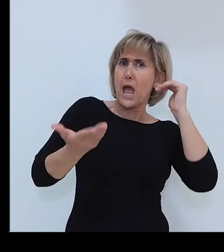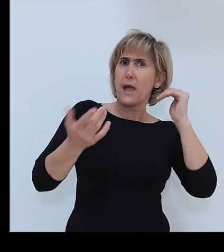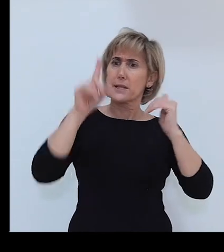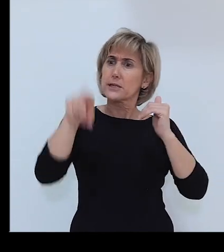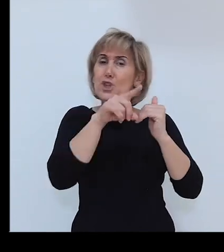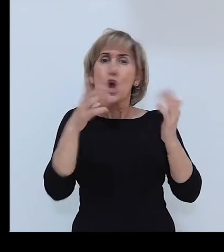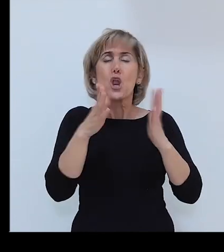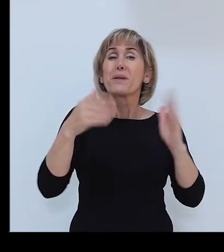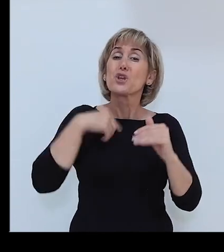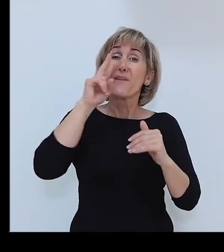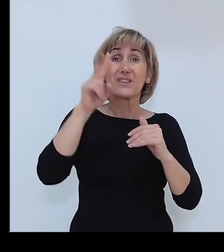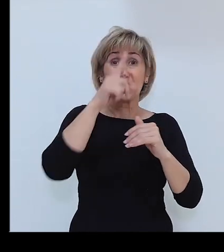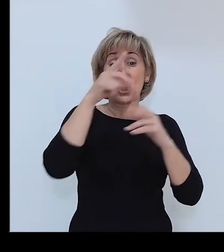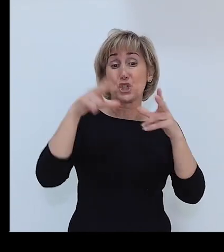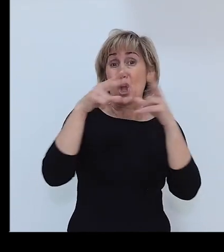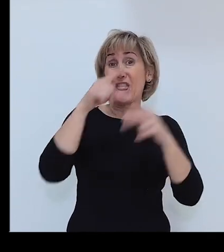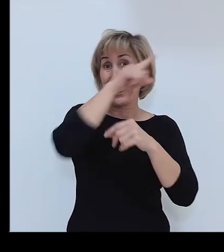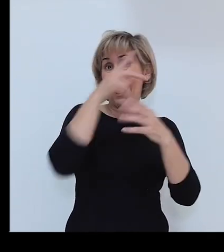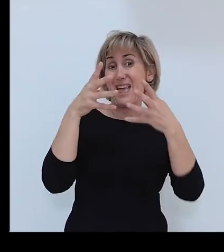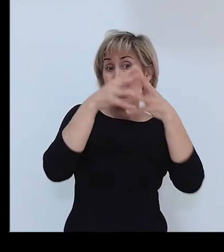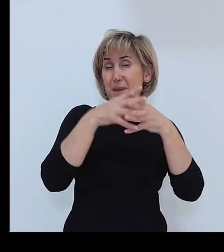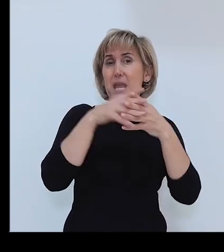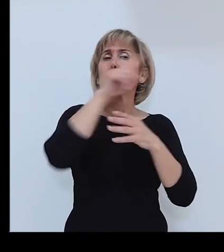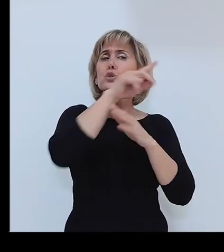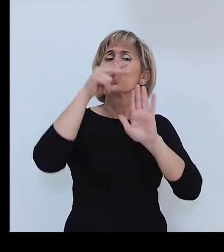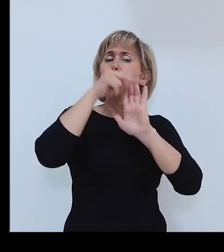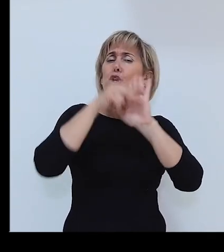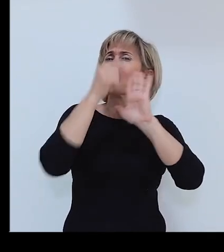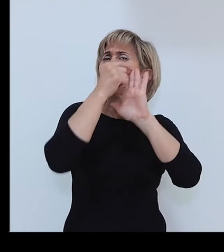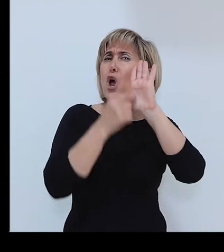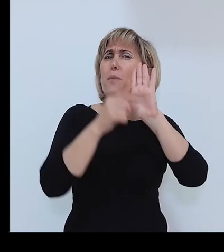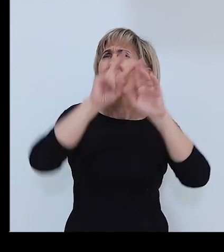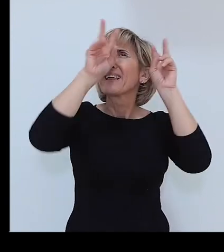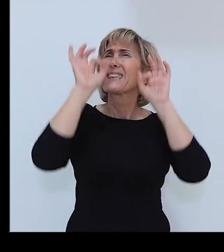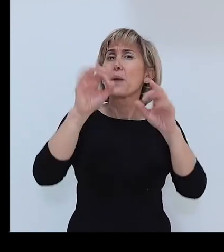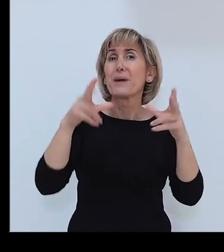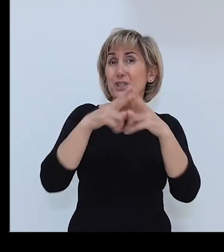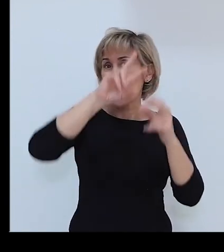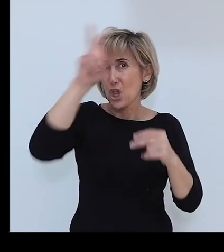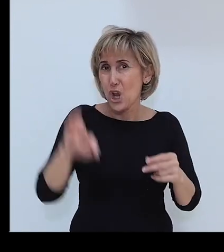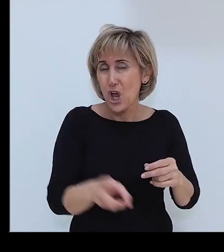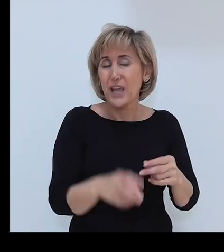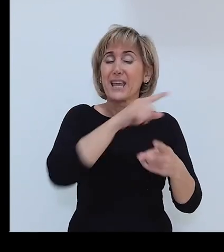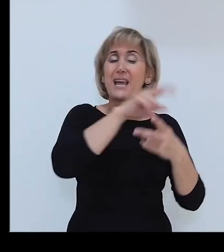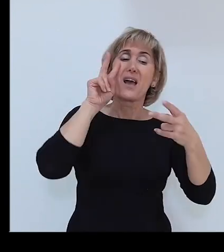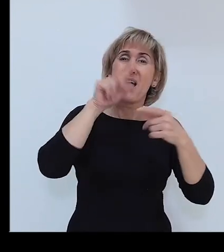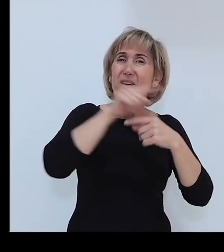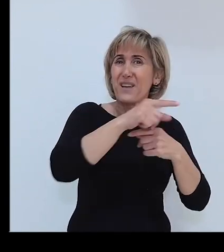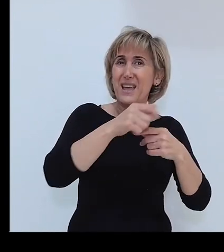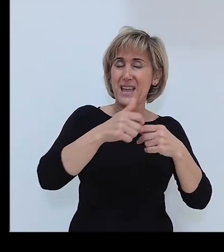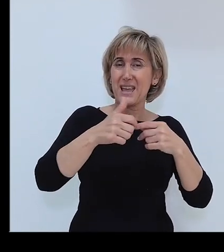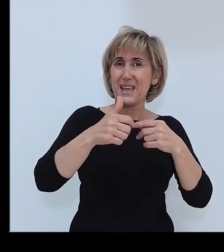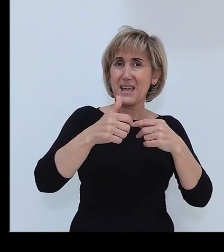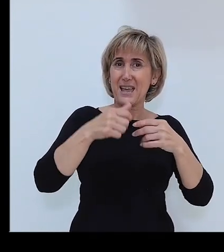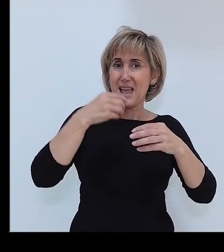canon o sin él, sus escritos, sobre todo el de la sociedad en América y luego sus reglas del método